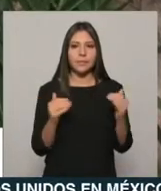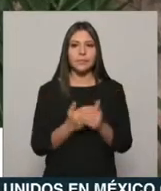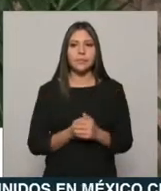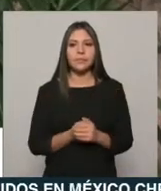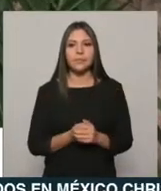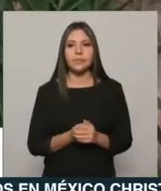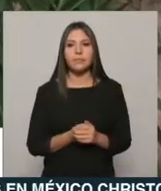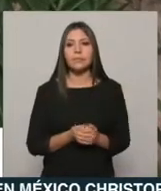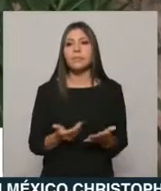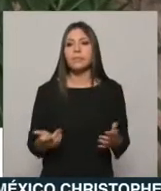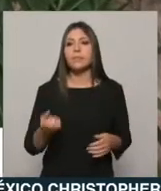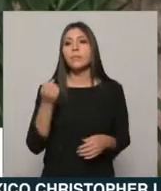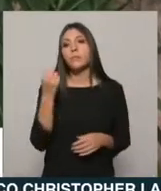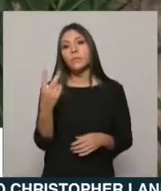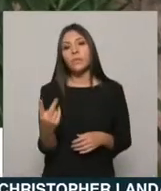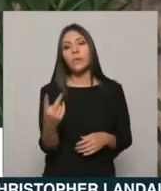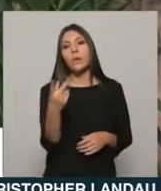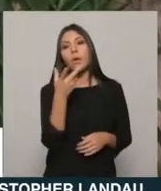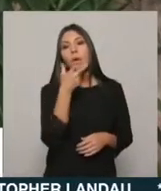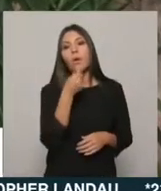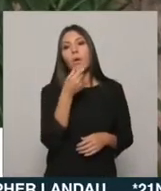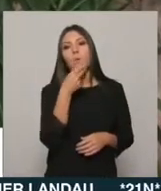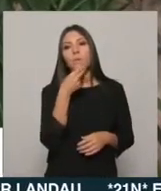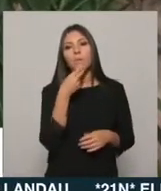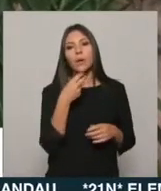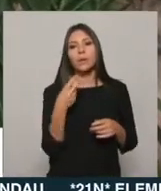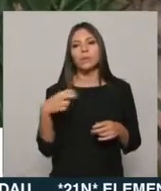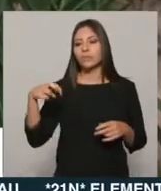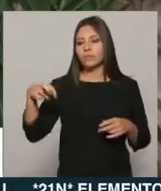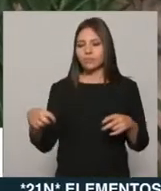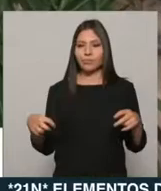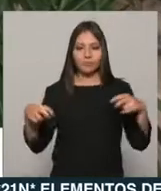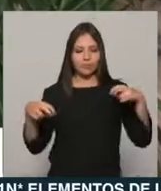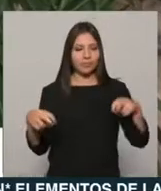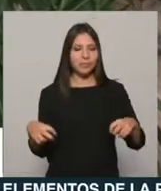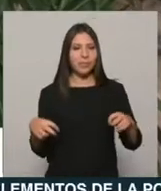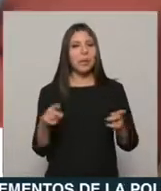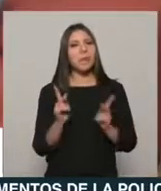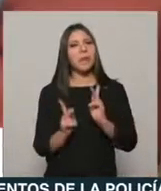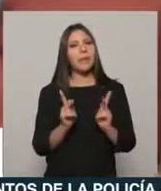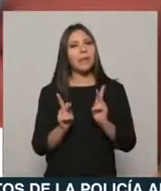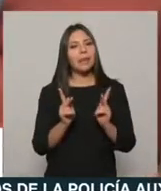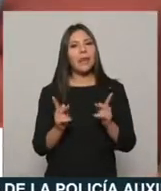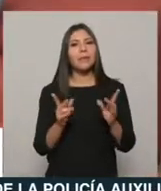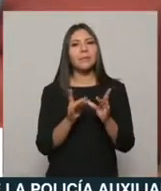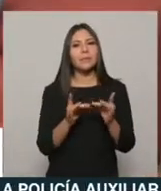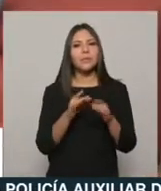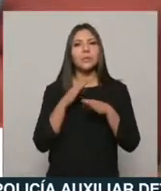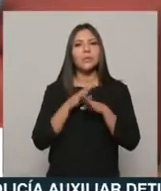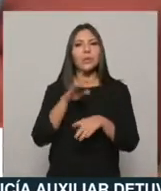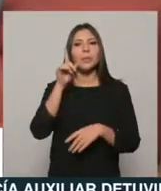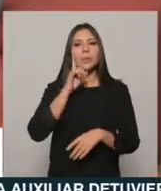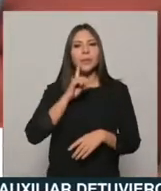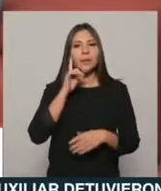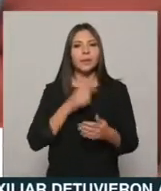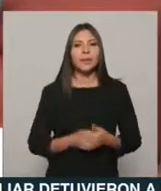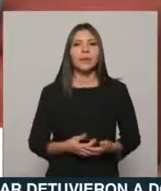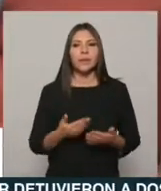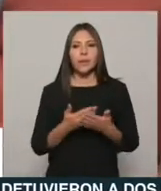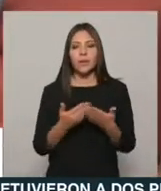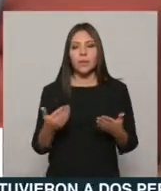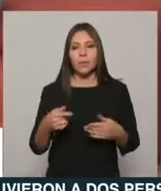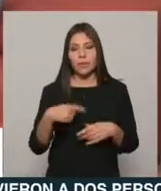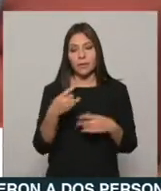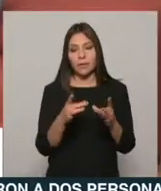es, que dos hombres se sientan en el escenario a hablar de mujeres. Y qué interesante, en medio, hay que decirlo, de la crisis de violencia que se vive en la